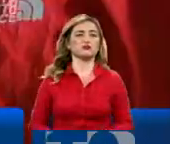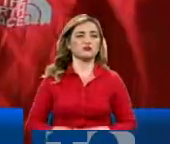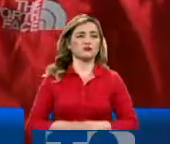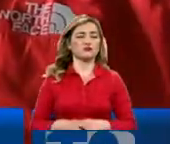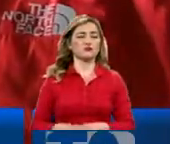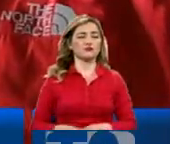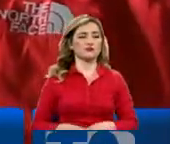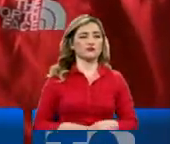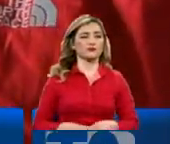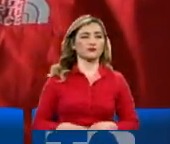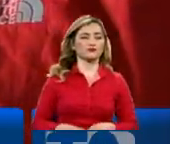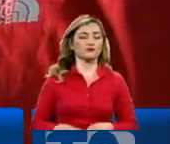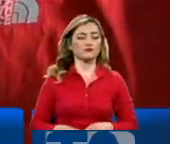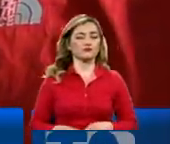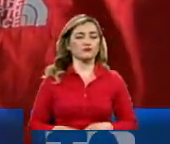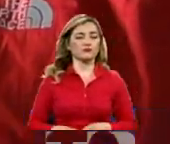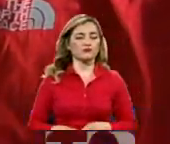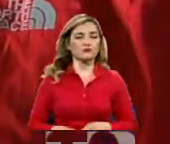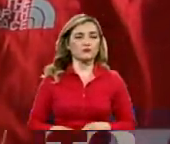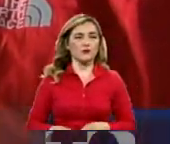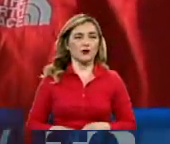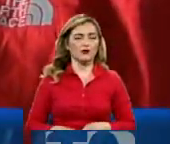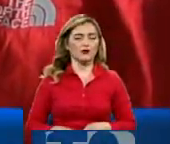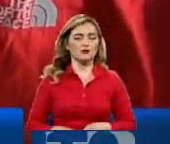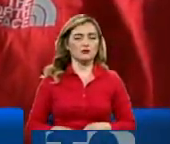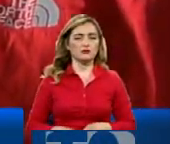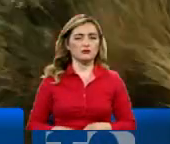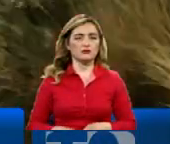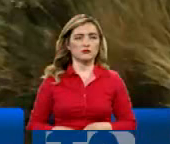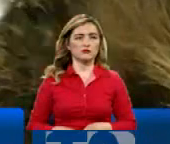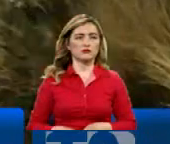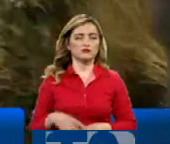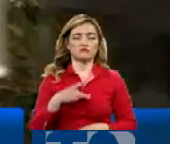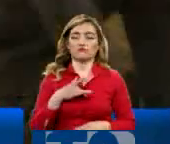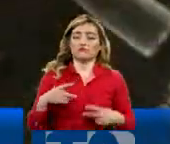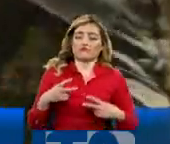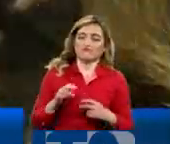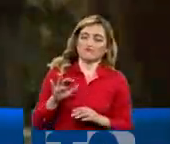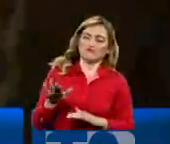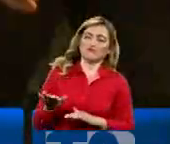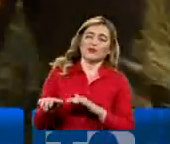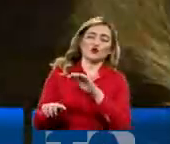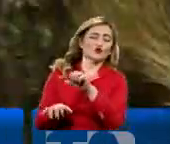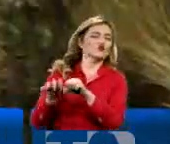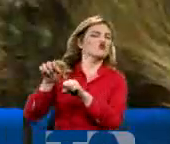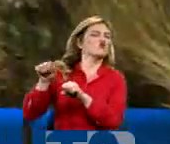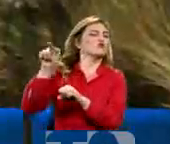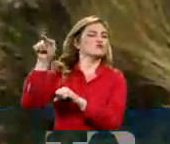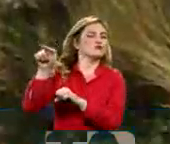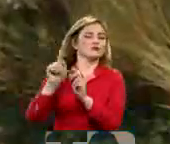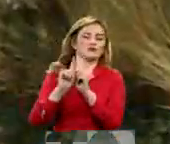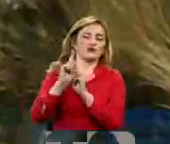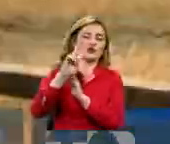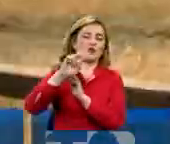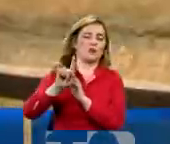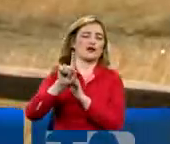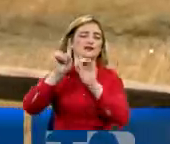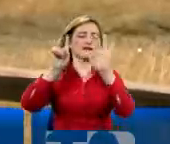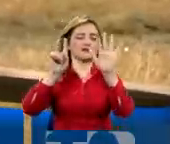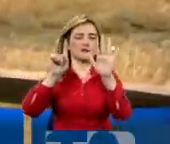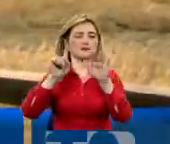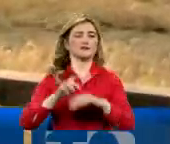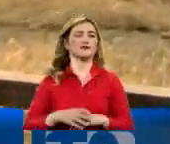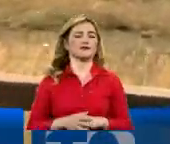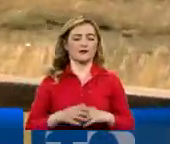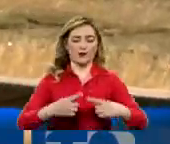pero hay que estar aquí solo hay que subirlo solo hay que visitarlo para poder vivir un sendero unidireccional de 26 km nos permite